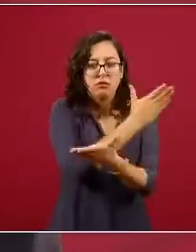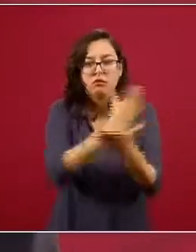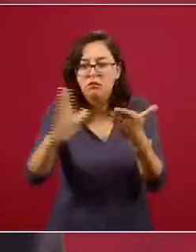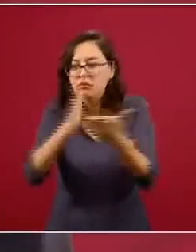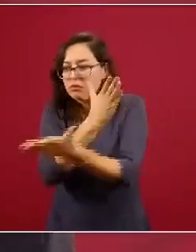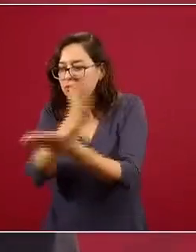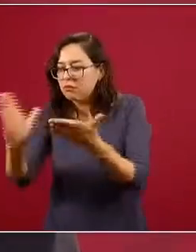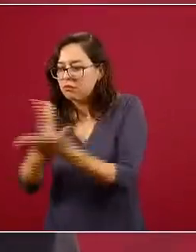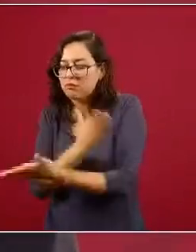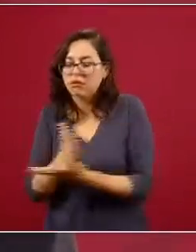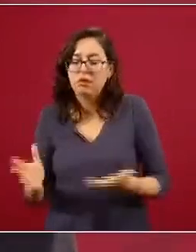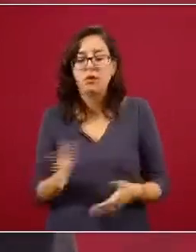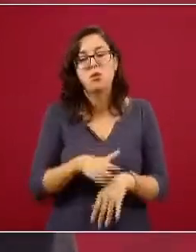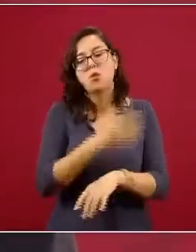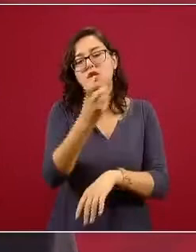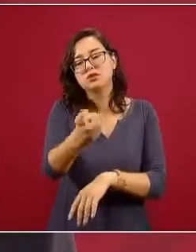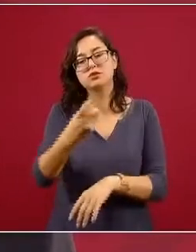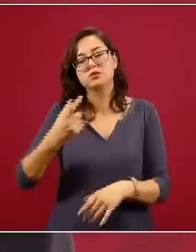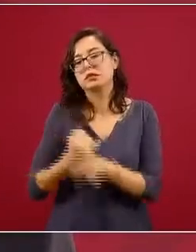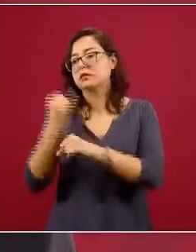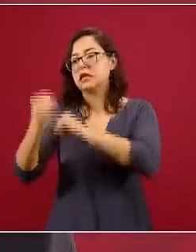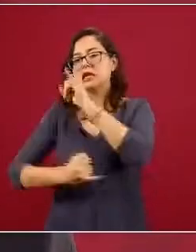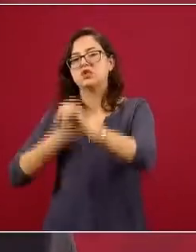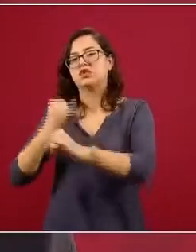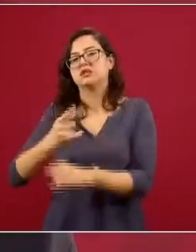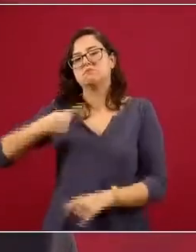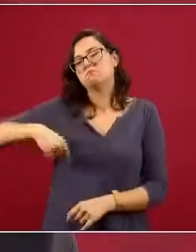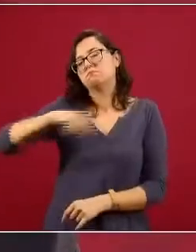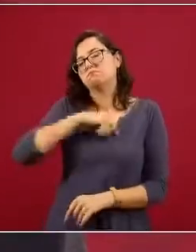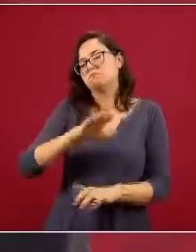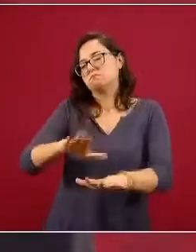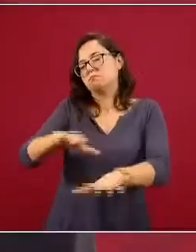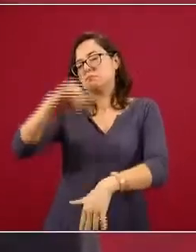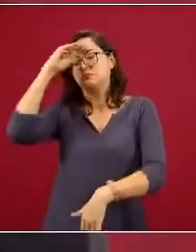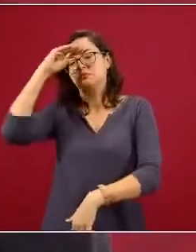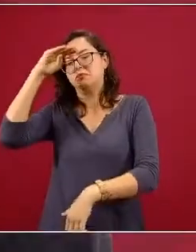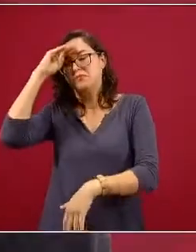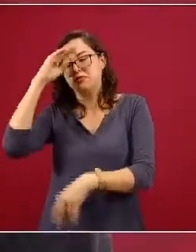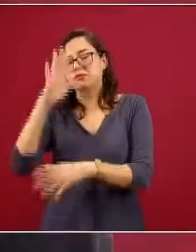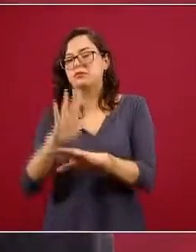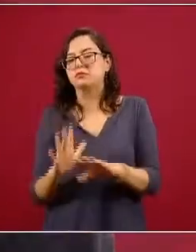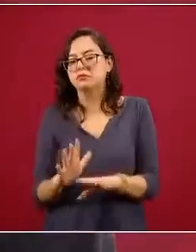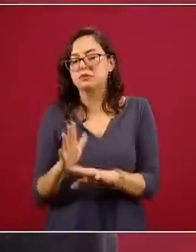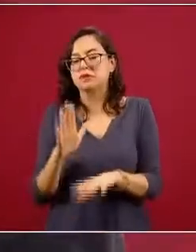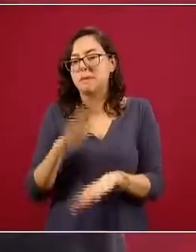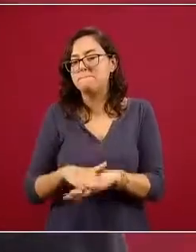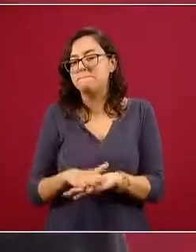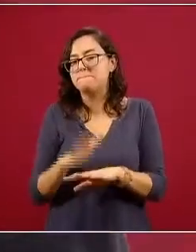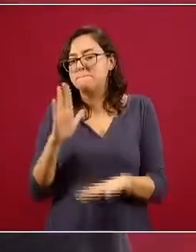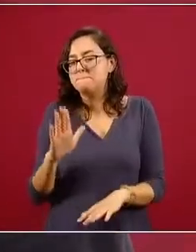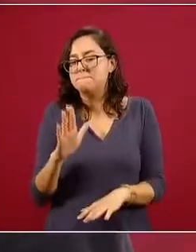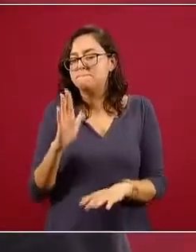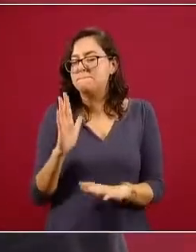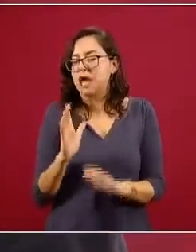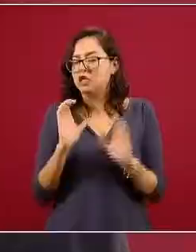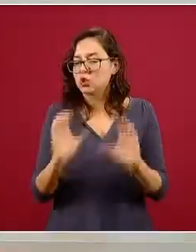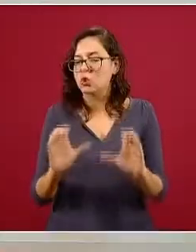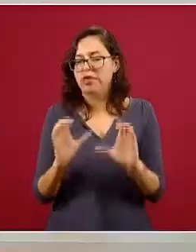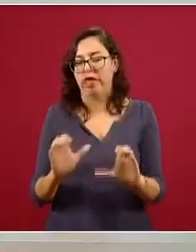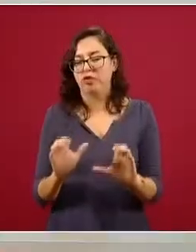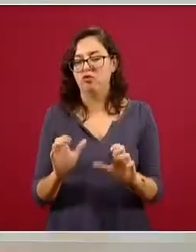se ha sugerido en toda la literatura internacional, es poder hacer esta dictaminación con mucho más